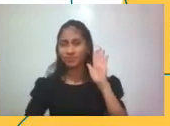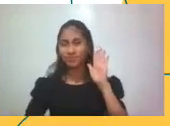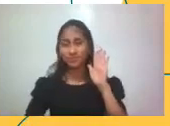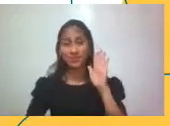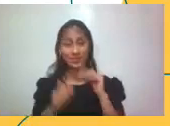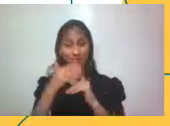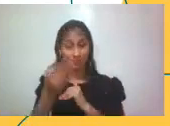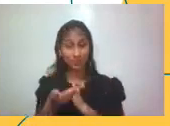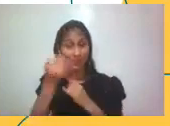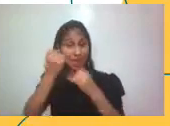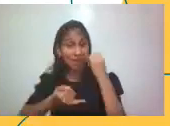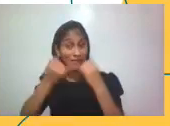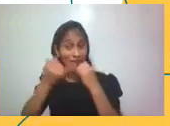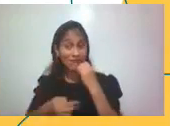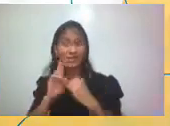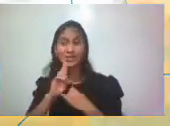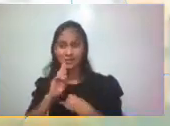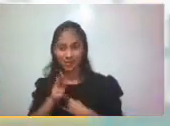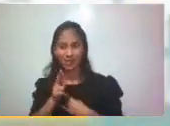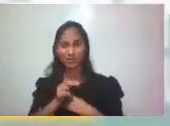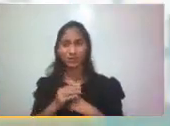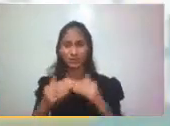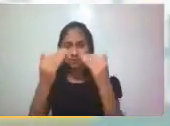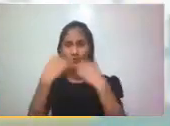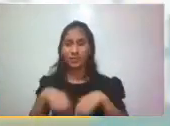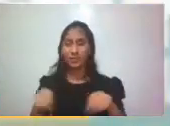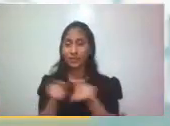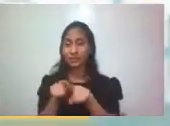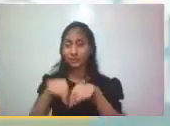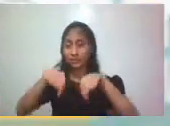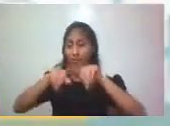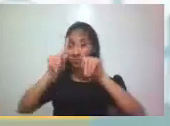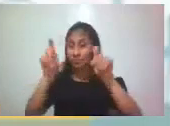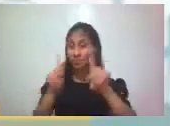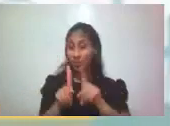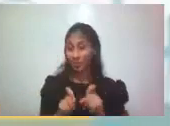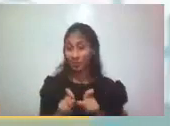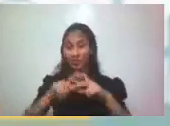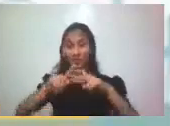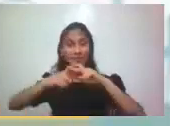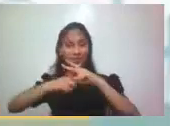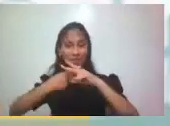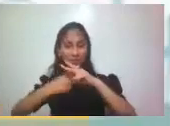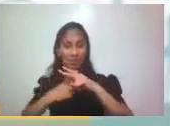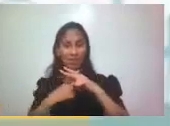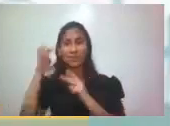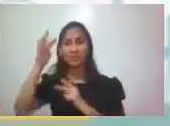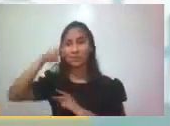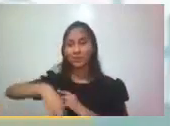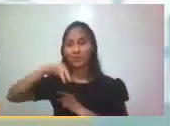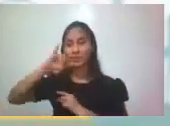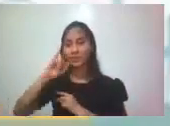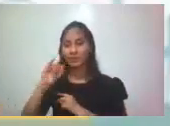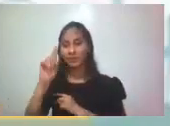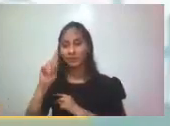final. Ahora vamos a pasar al bloque de las preguntas y empezamos con Mireya.